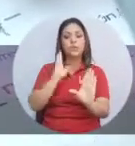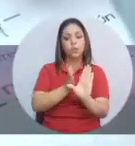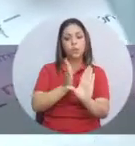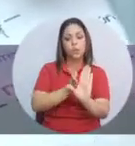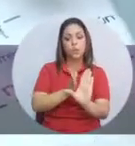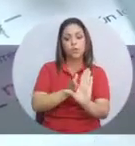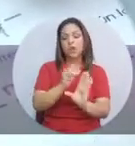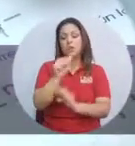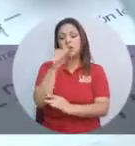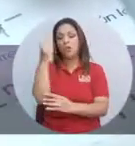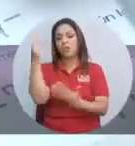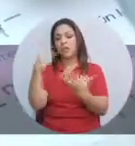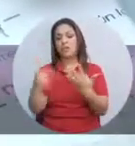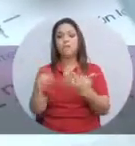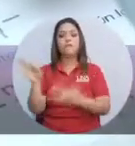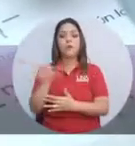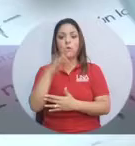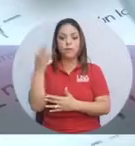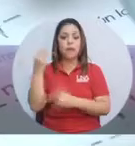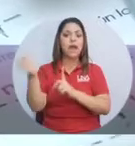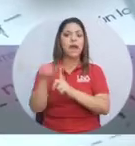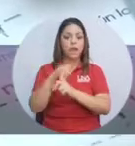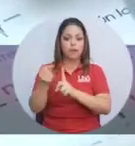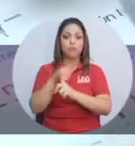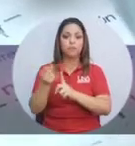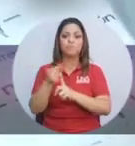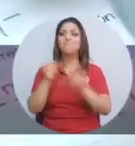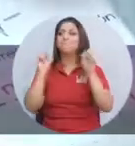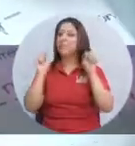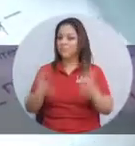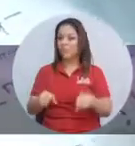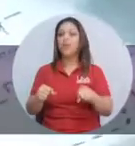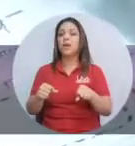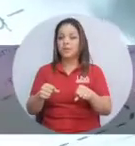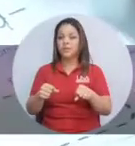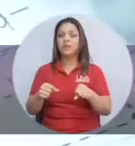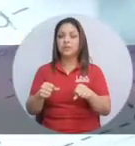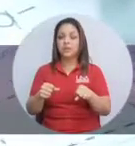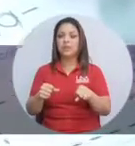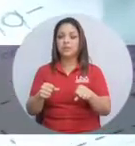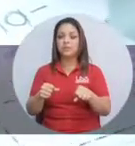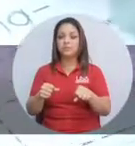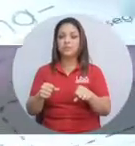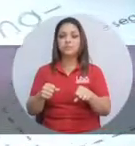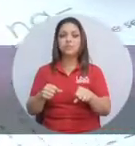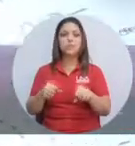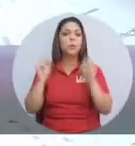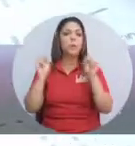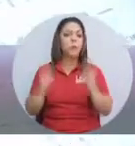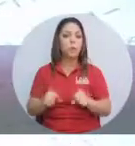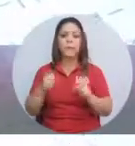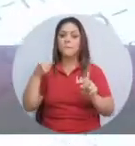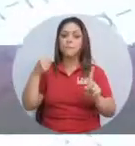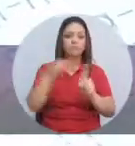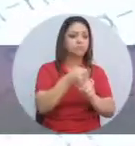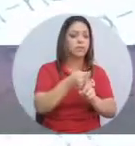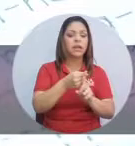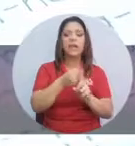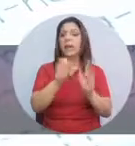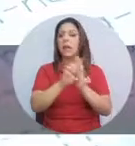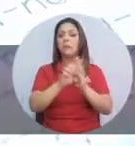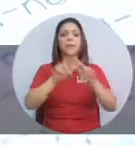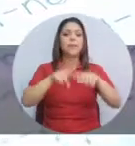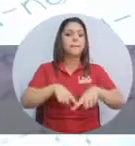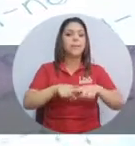psicológica y otras formas de agresión asociadas que incluso pueden estar ligadas a género,